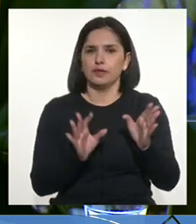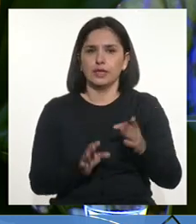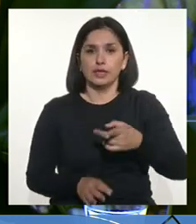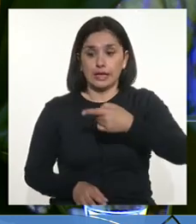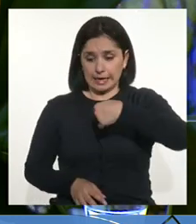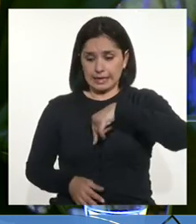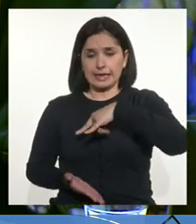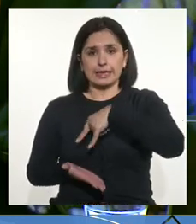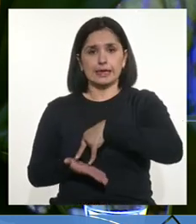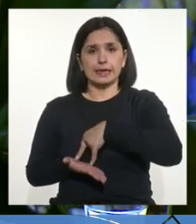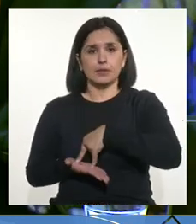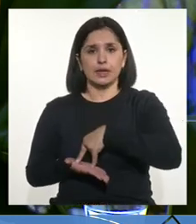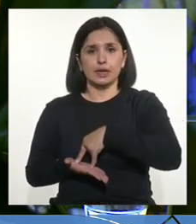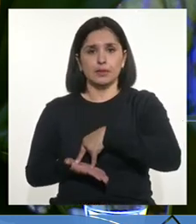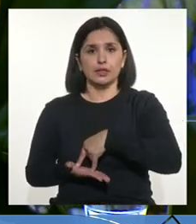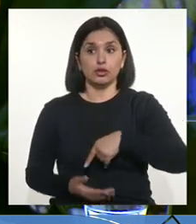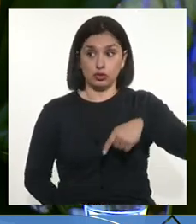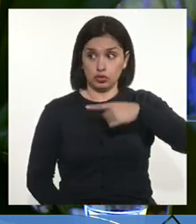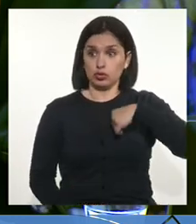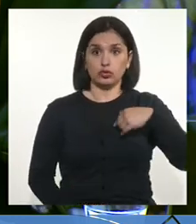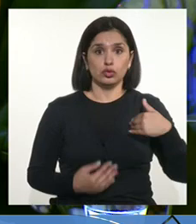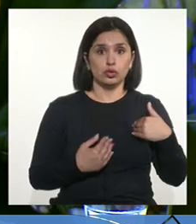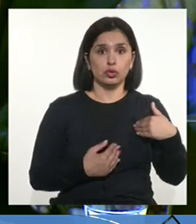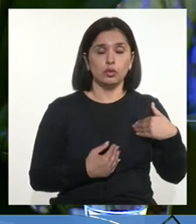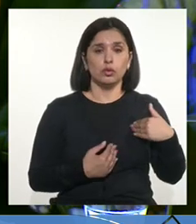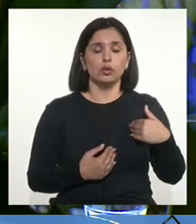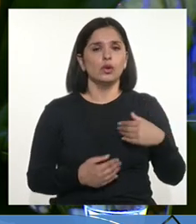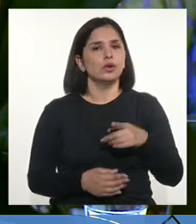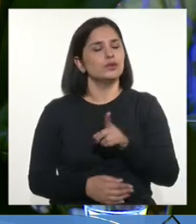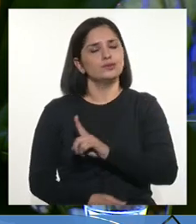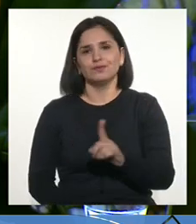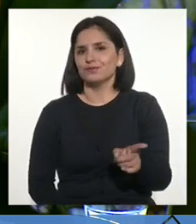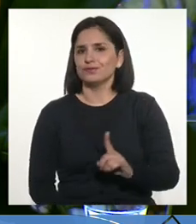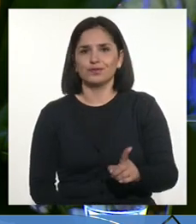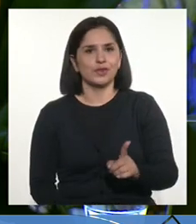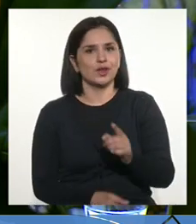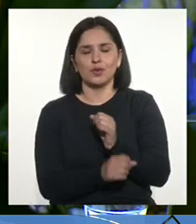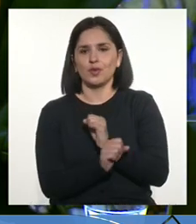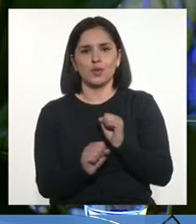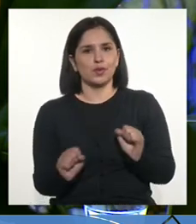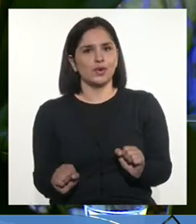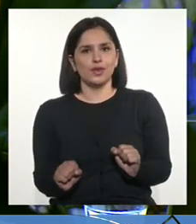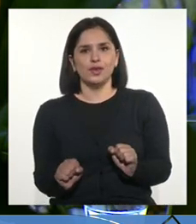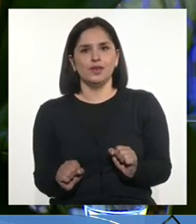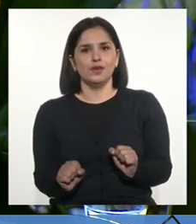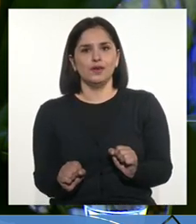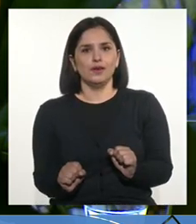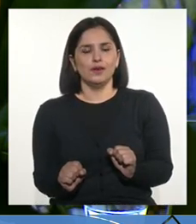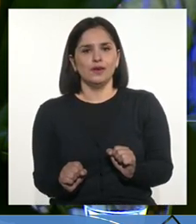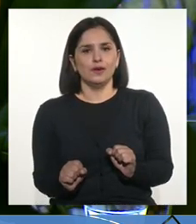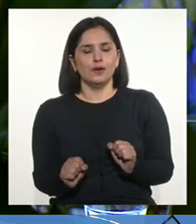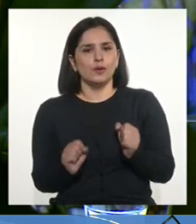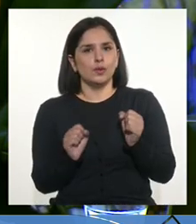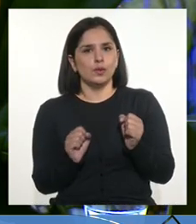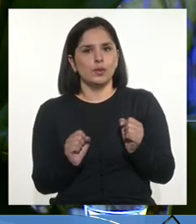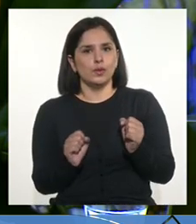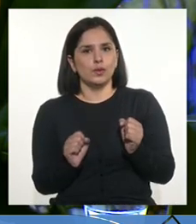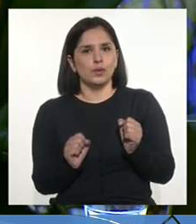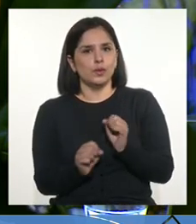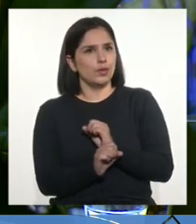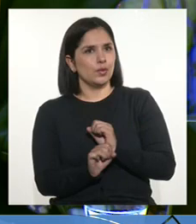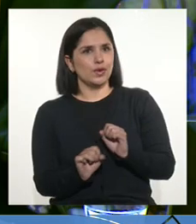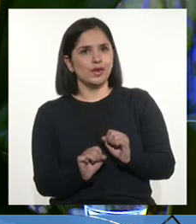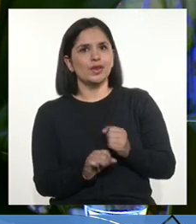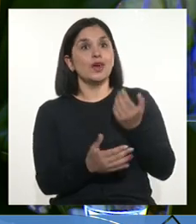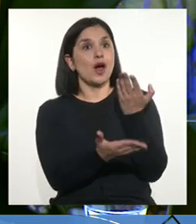parlamento y nosotros mismos no hemos tenido la capacidad de poder sacarle